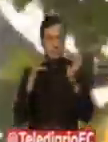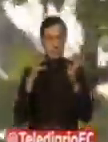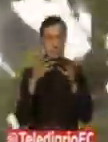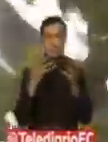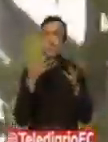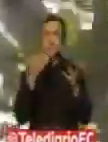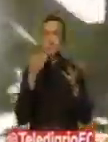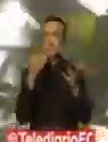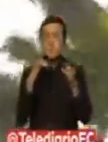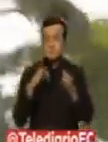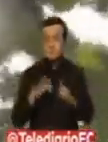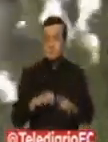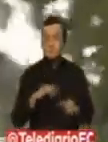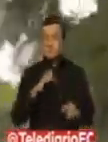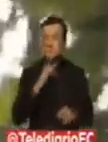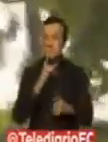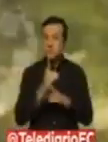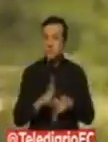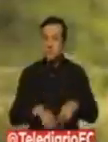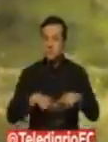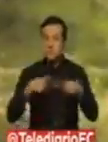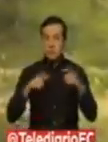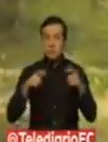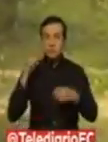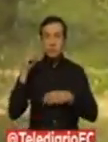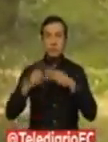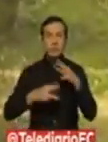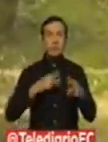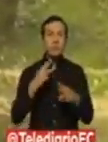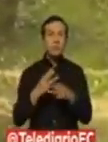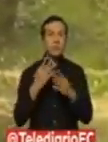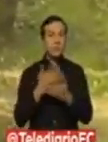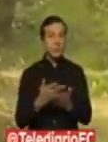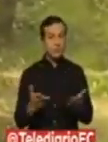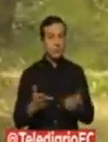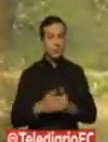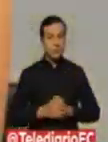buscan mejorar las condiciones de vida de los ciudadanos del mundo